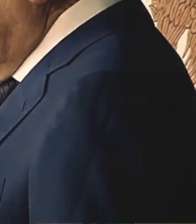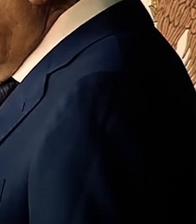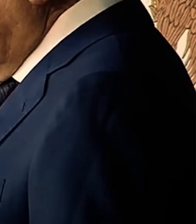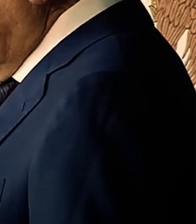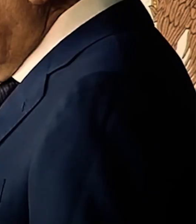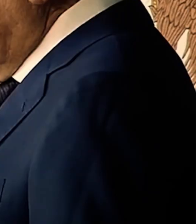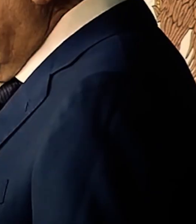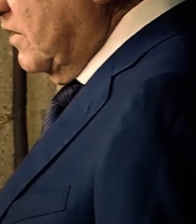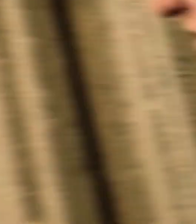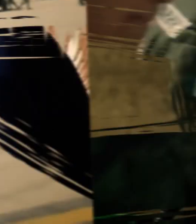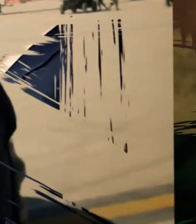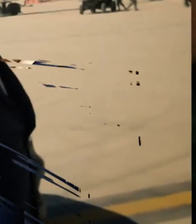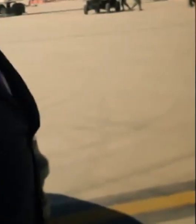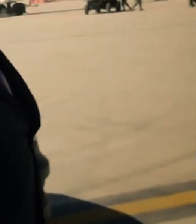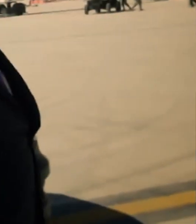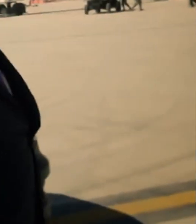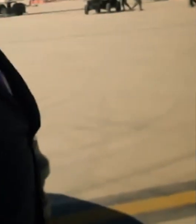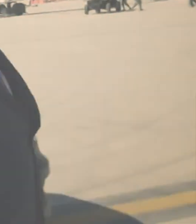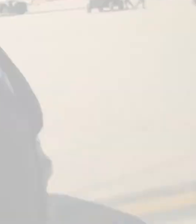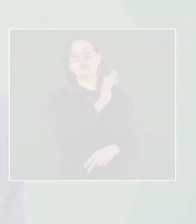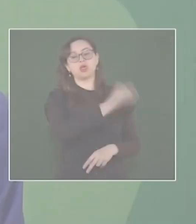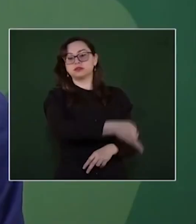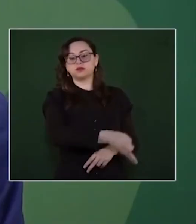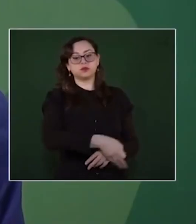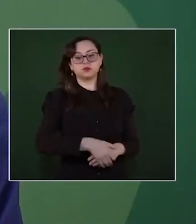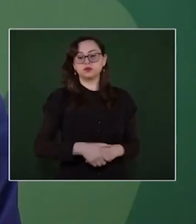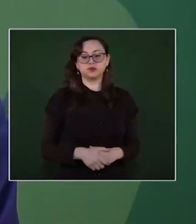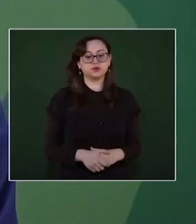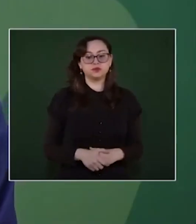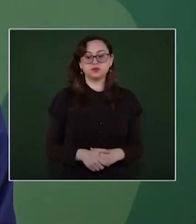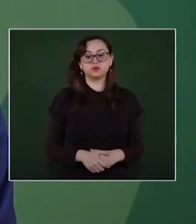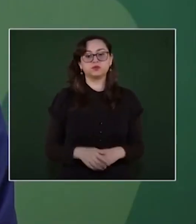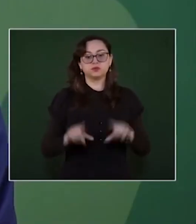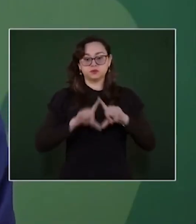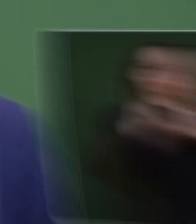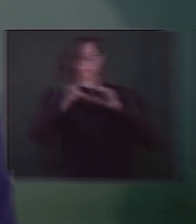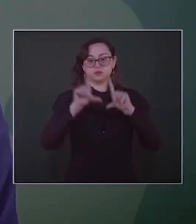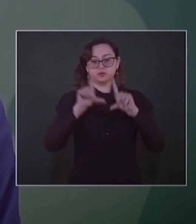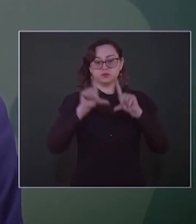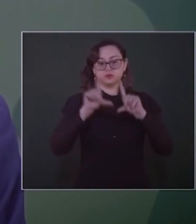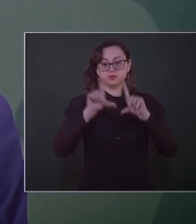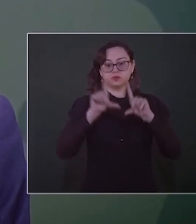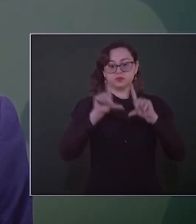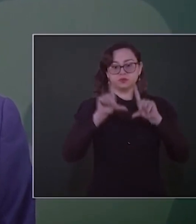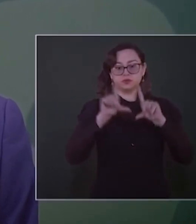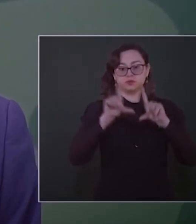Diego Camacho, Canal 14. A México se le respeta.